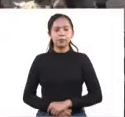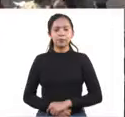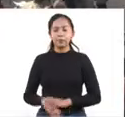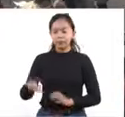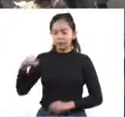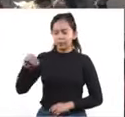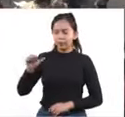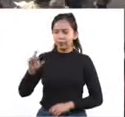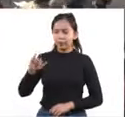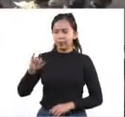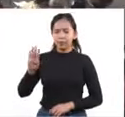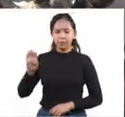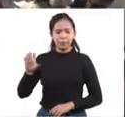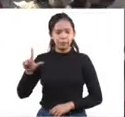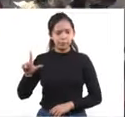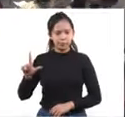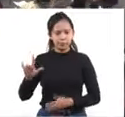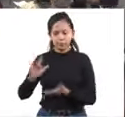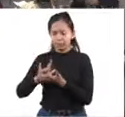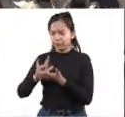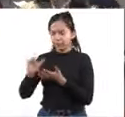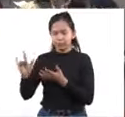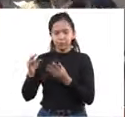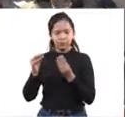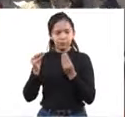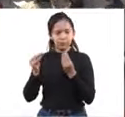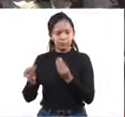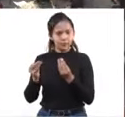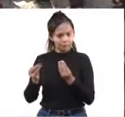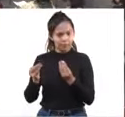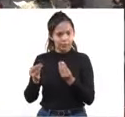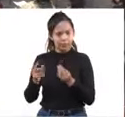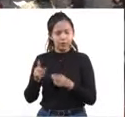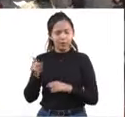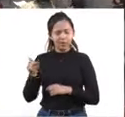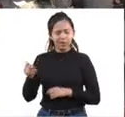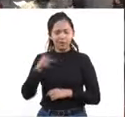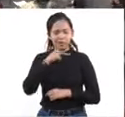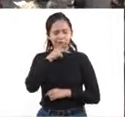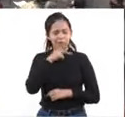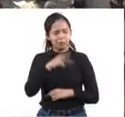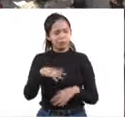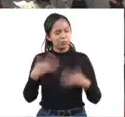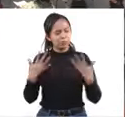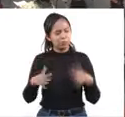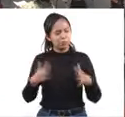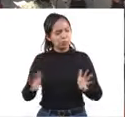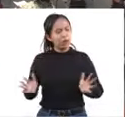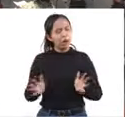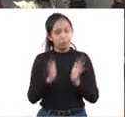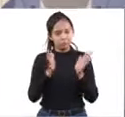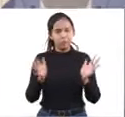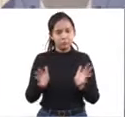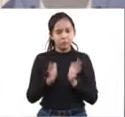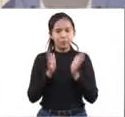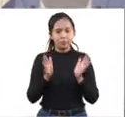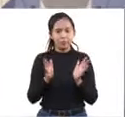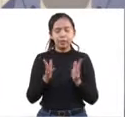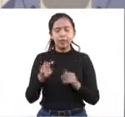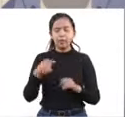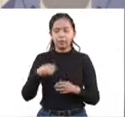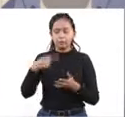Maribel, muchísimas gracias. Y palabras de inspiración que creo